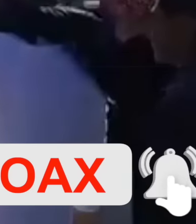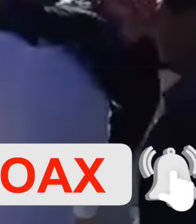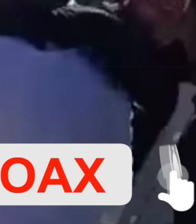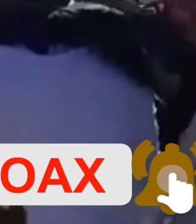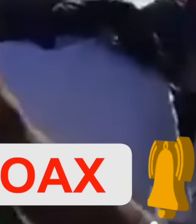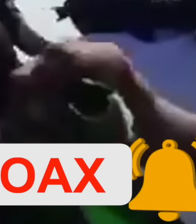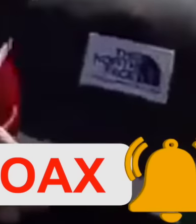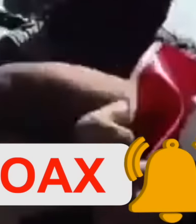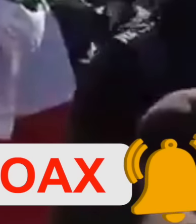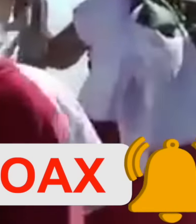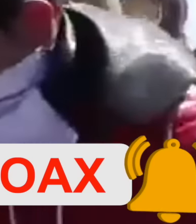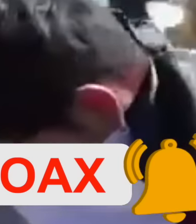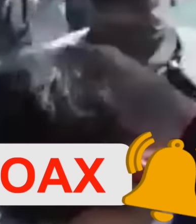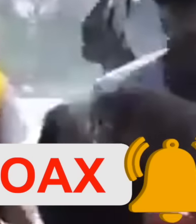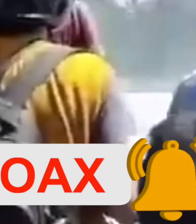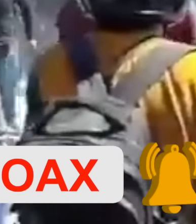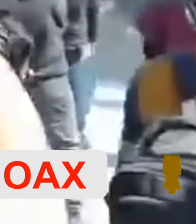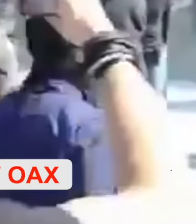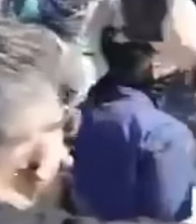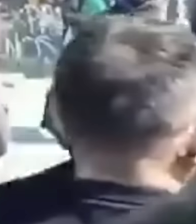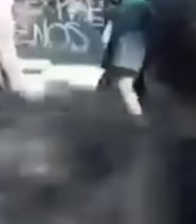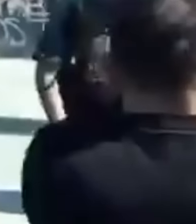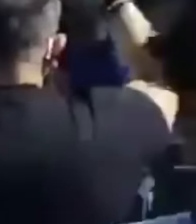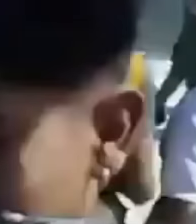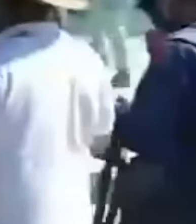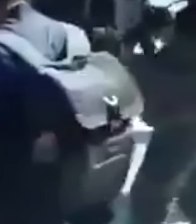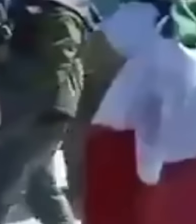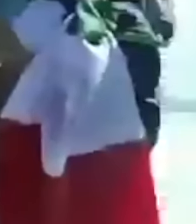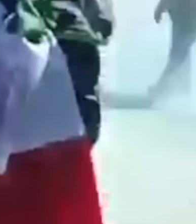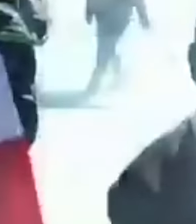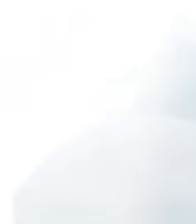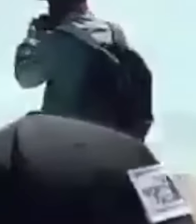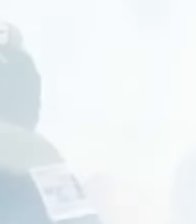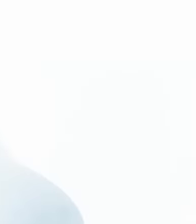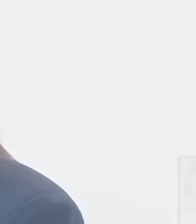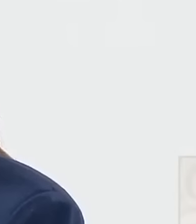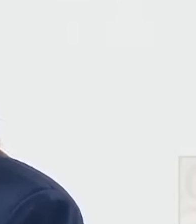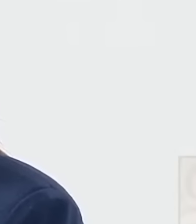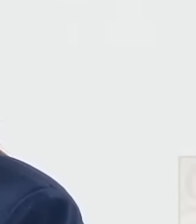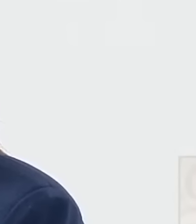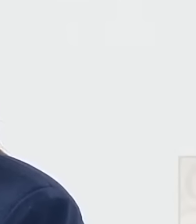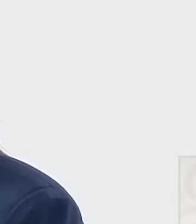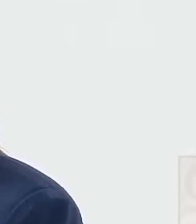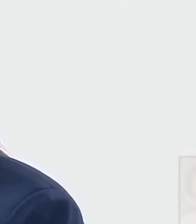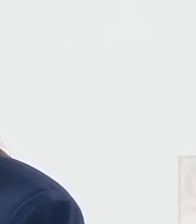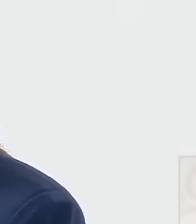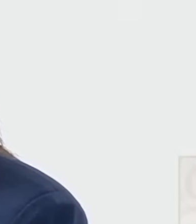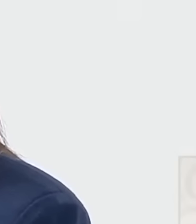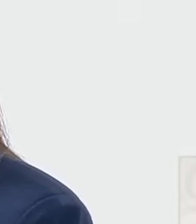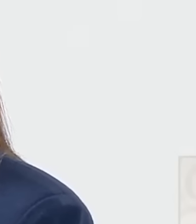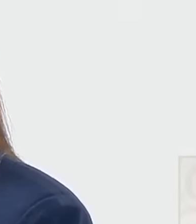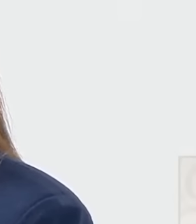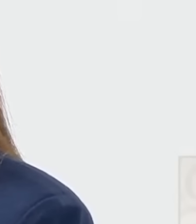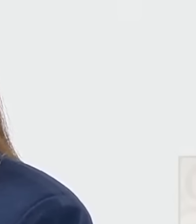que esos gritos leperadas me van a hacer algo? No. Aquí estamos fuertes con el pueblo de México. La